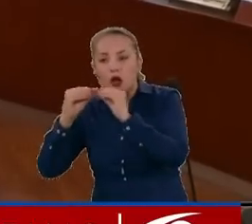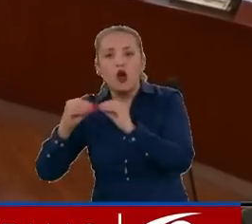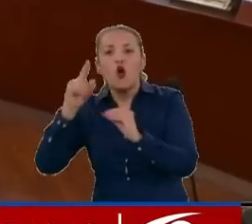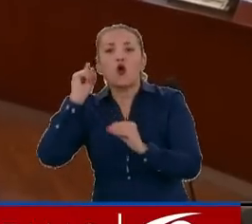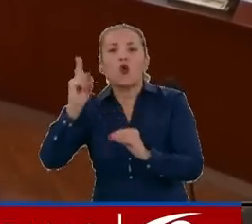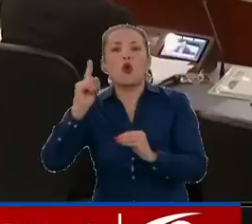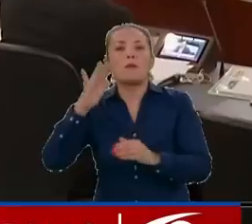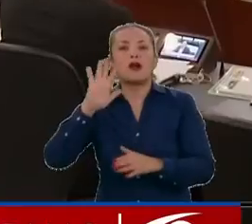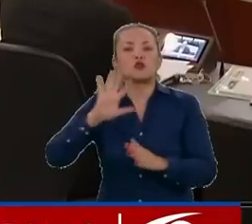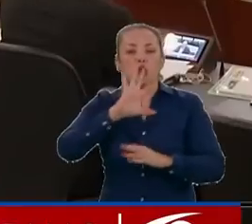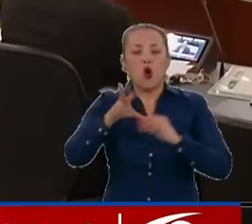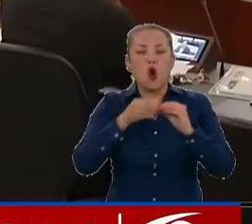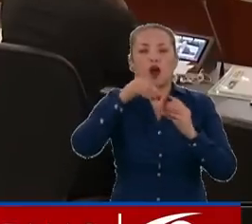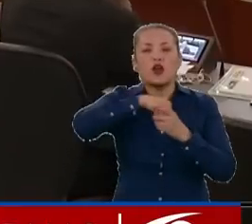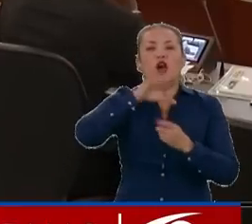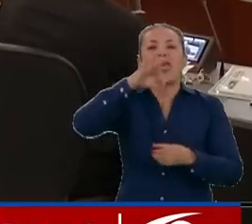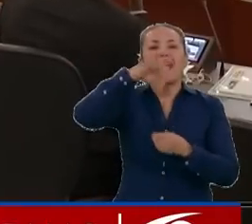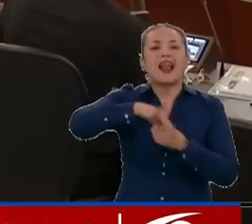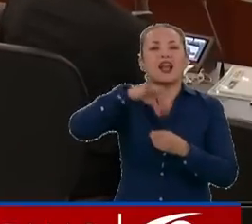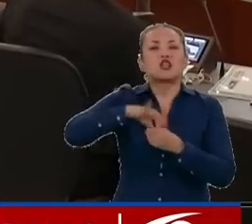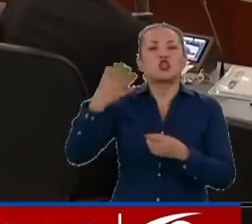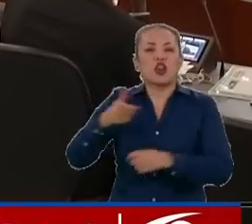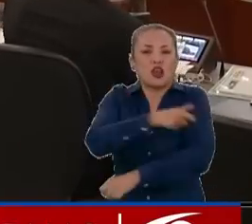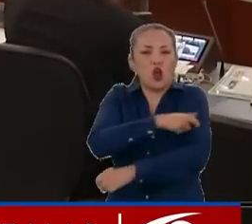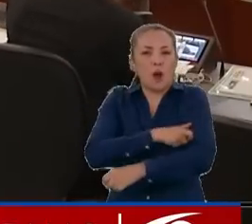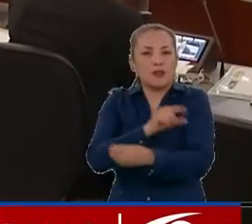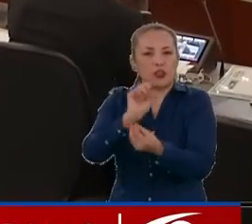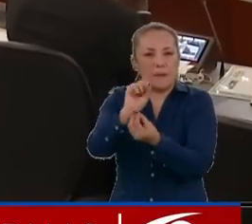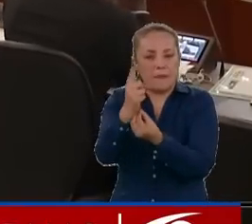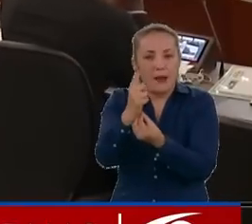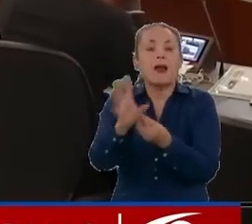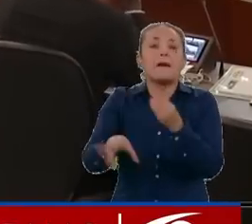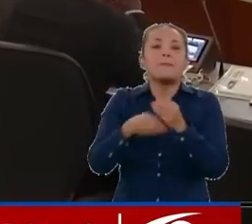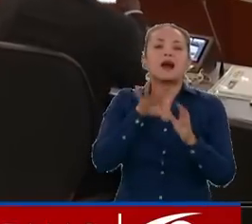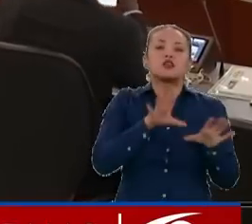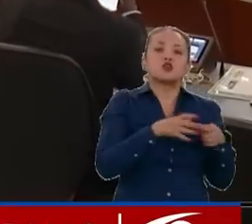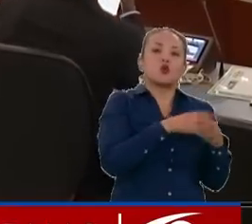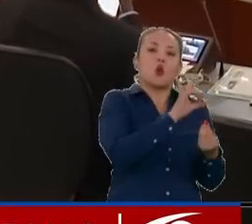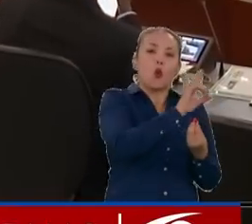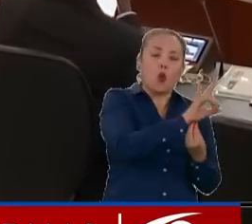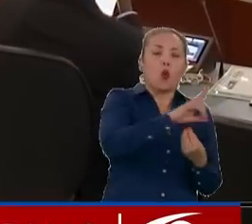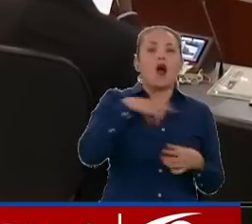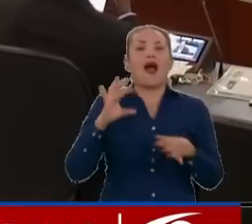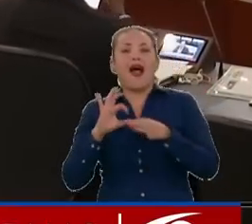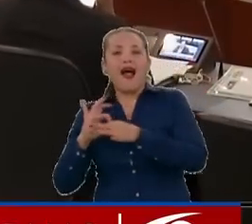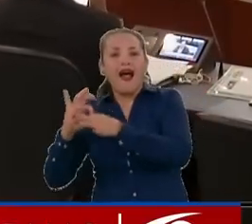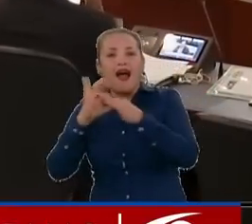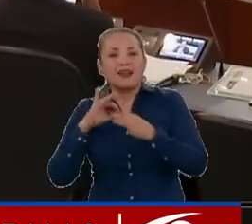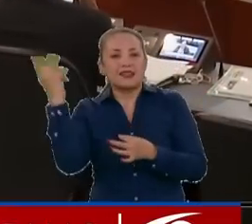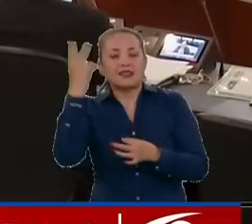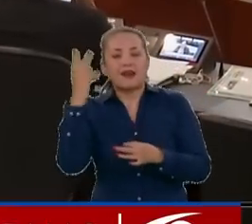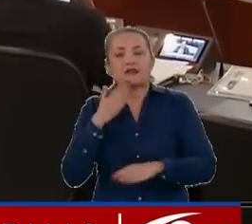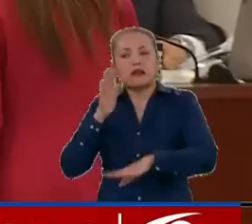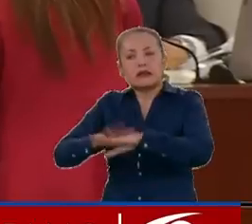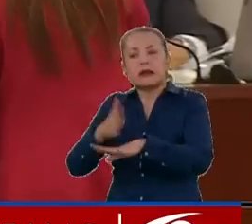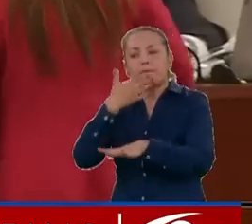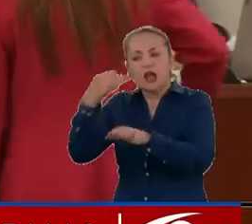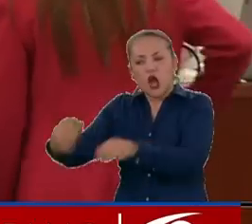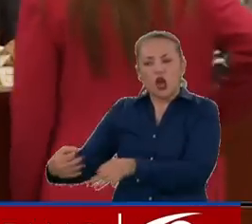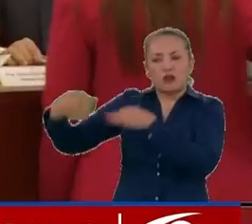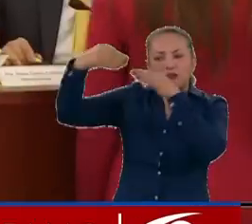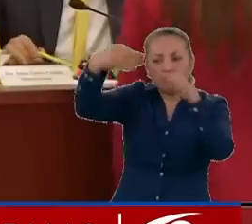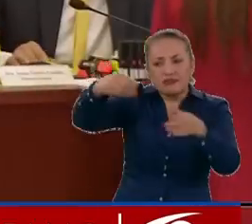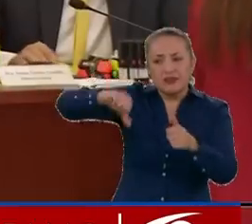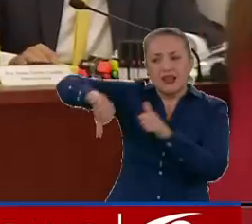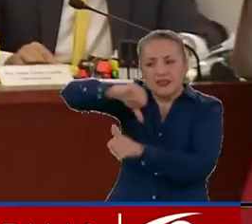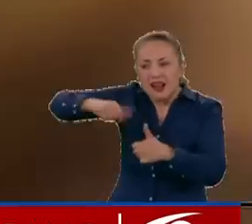Electoral en la Comisión Primera. Y hay solicitudes desde el Partido de la U y la Alianza Verde para que se aplacen estos trámites